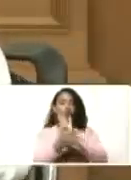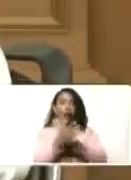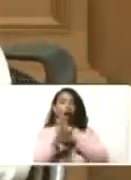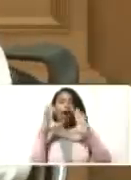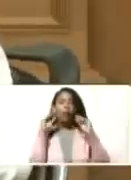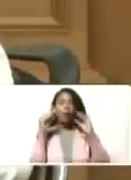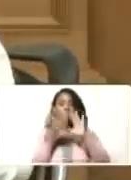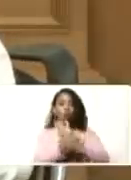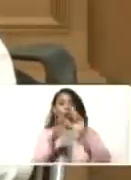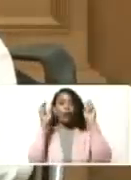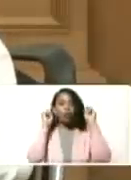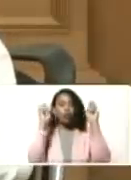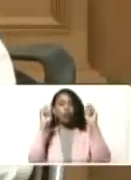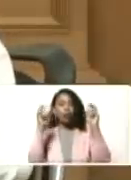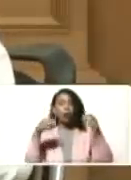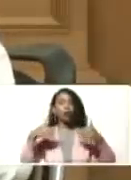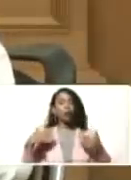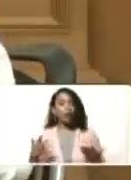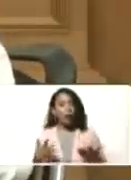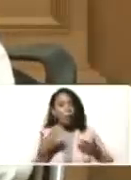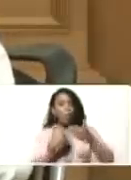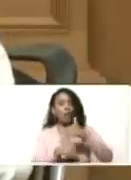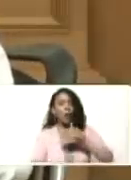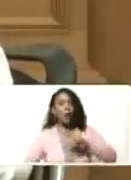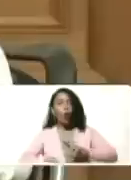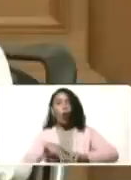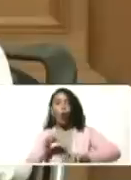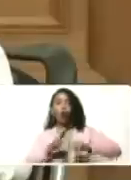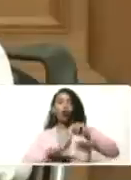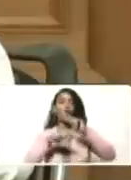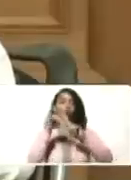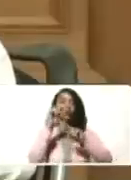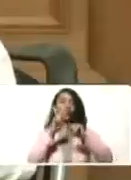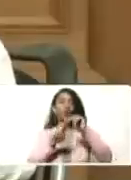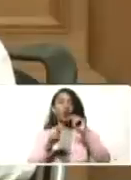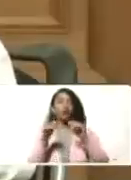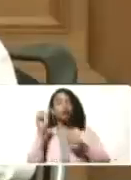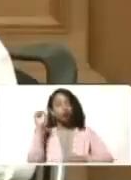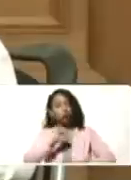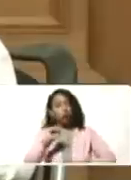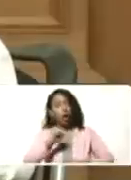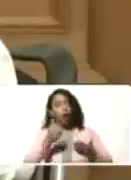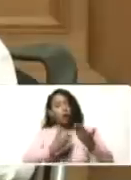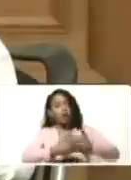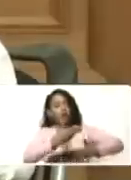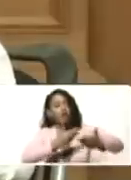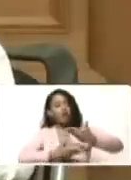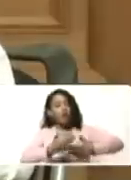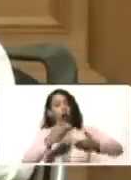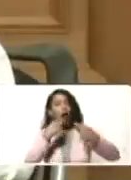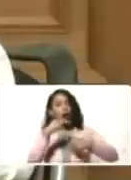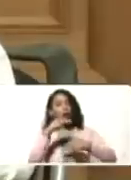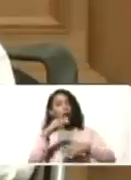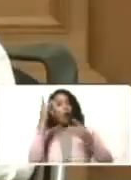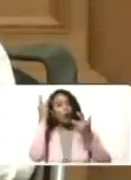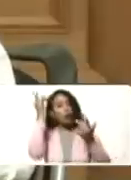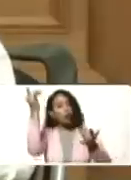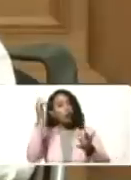tema. Vamos a reconstruir incluso las relaciones que había a nivel de